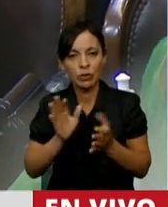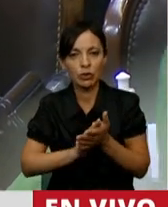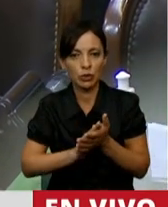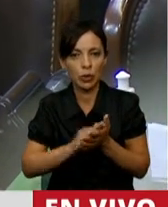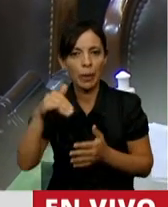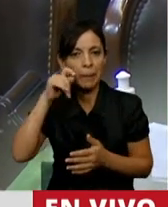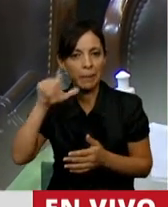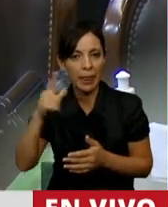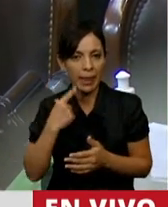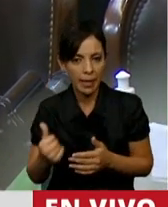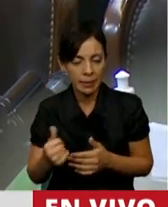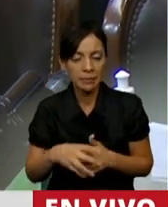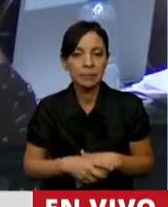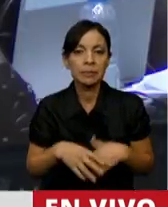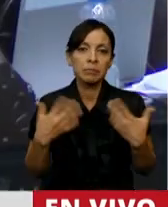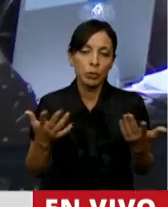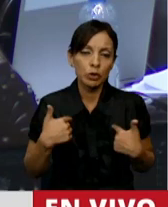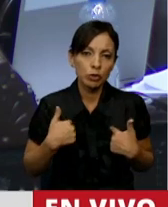eso creo que